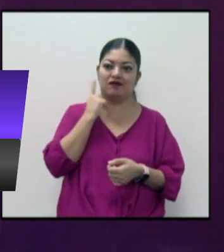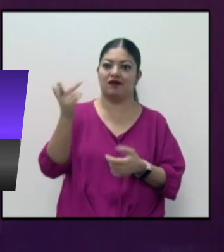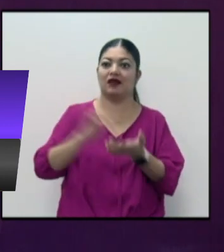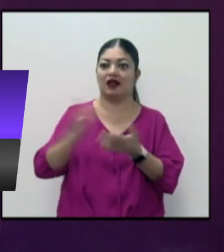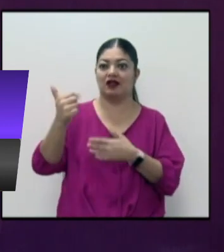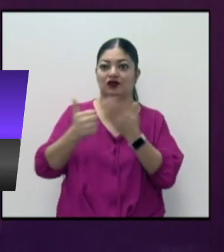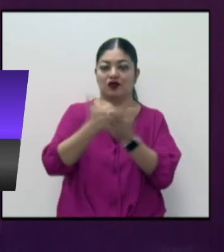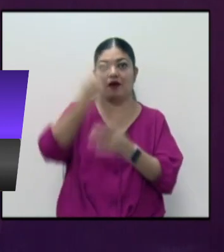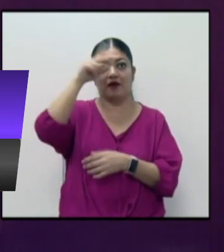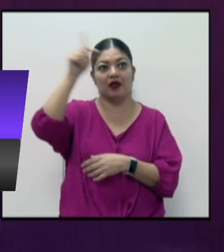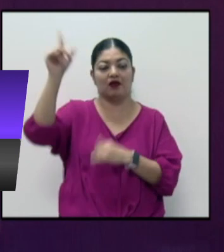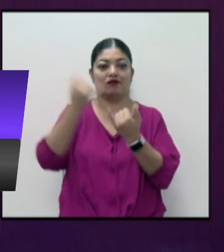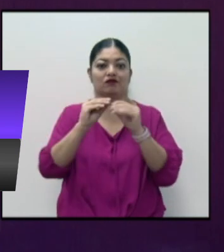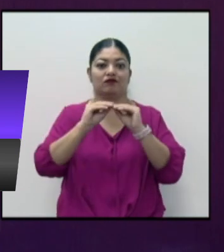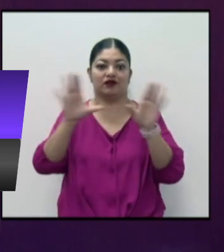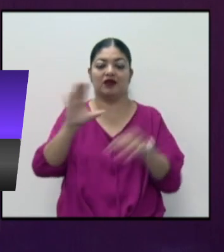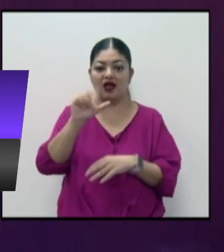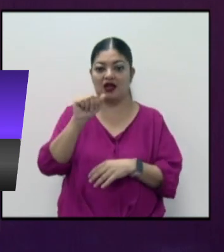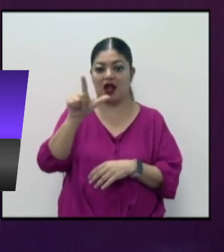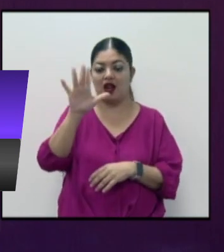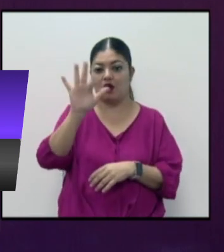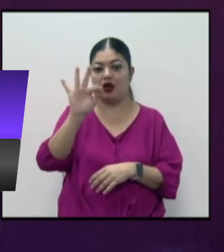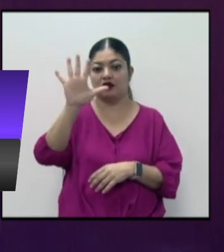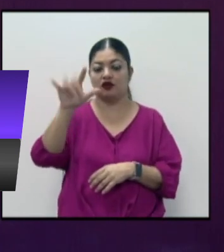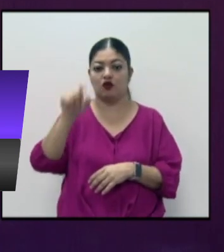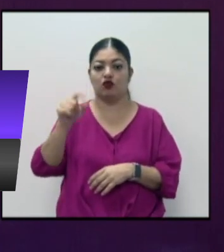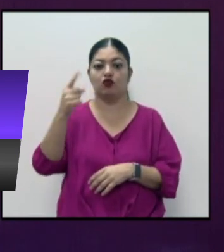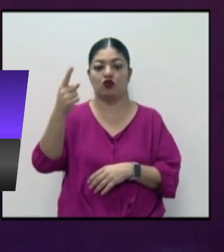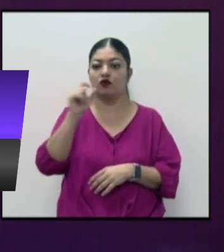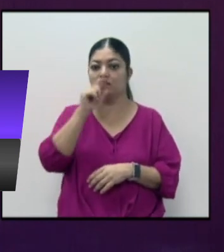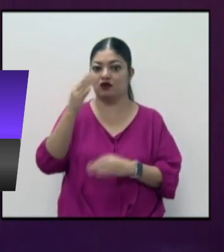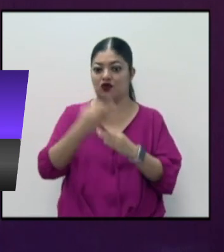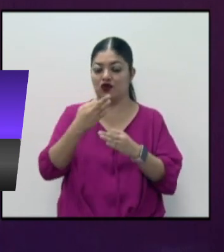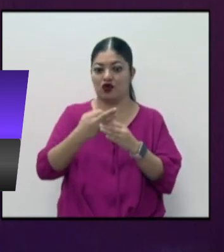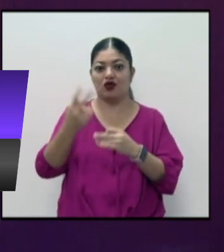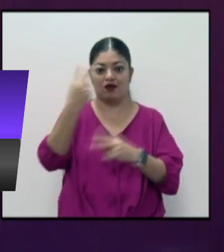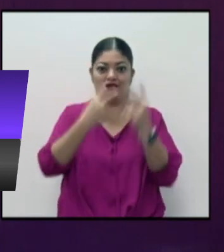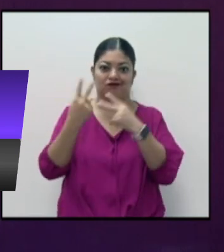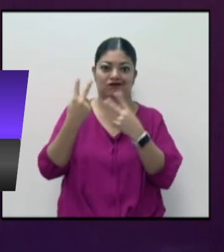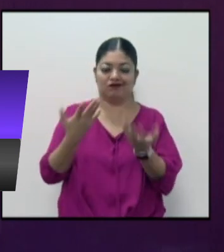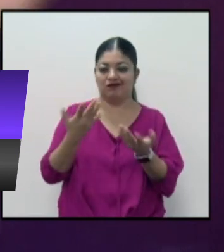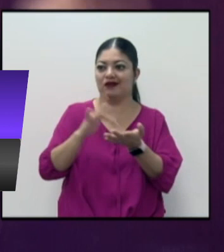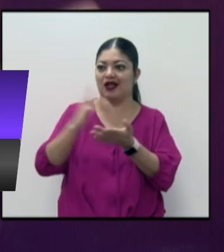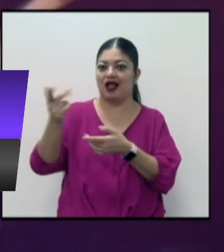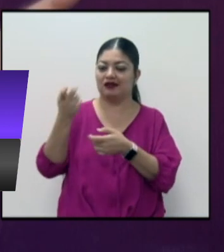Ciudad de México por el canal 45.1, nos estamos viendo en estos momentos también y agradecemos esa colaboración.